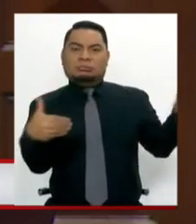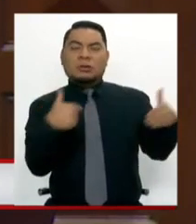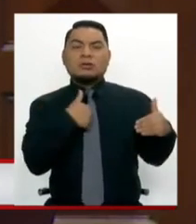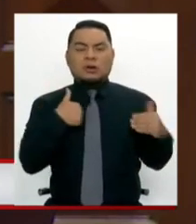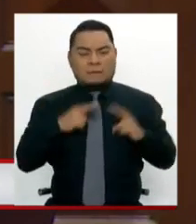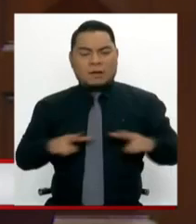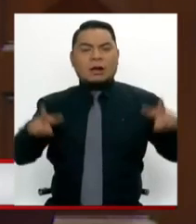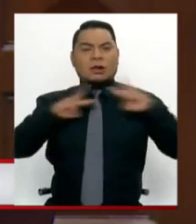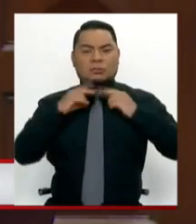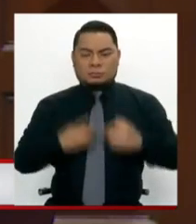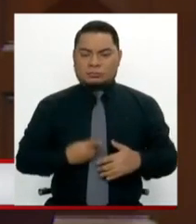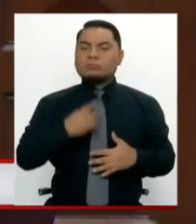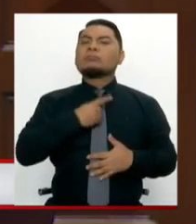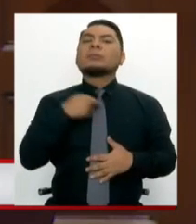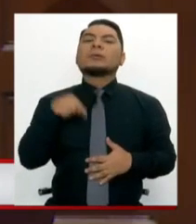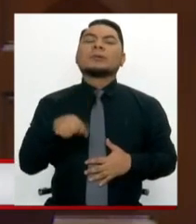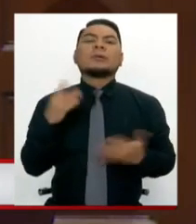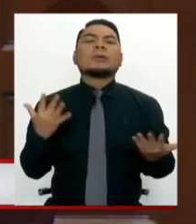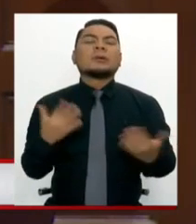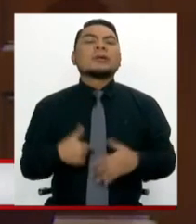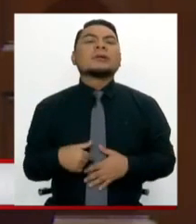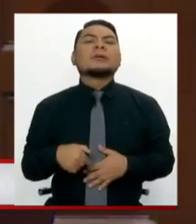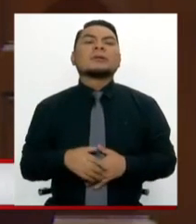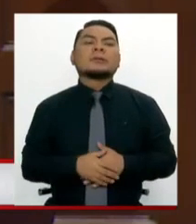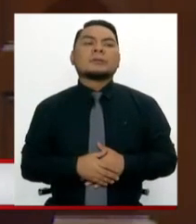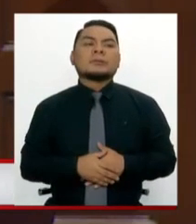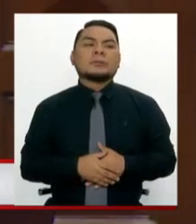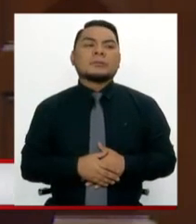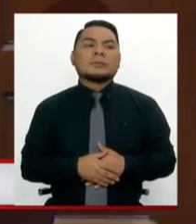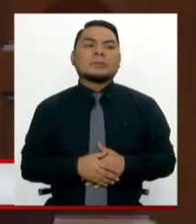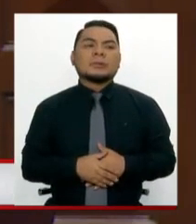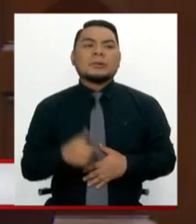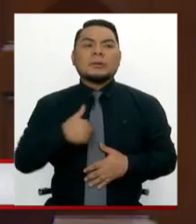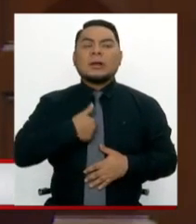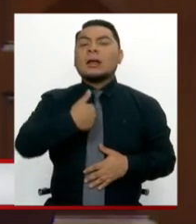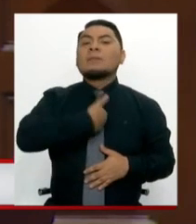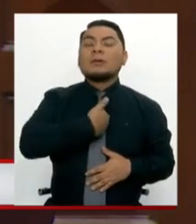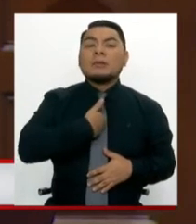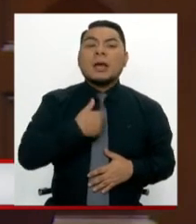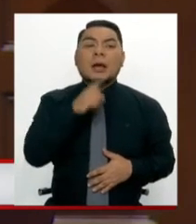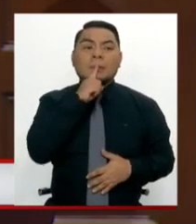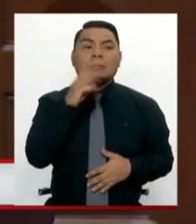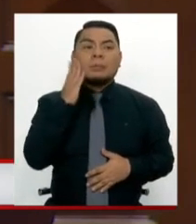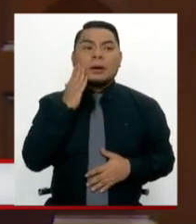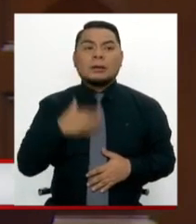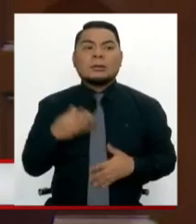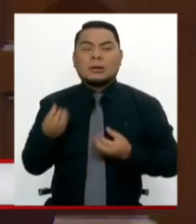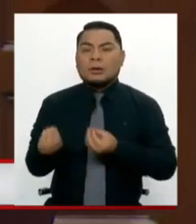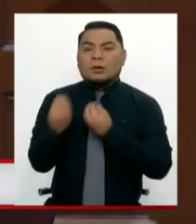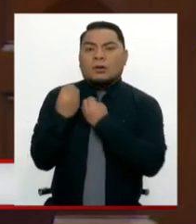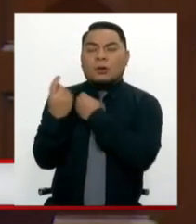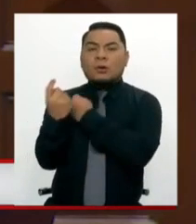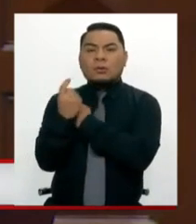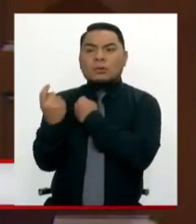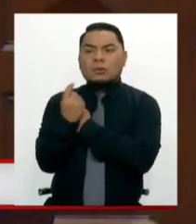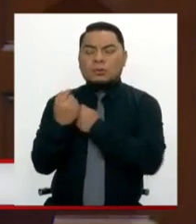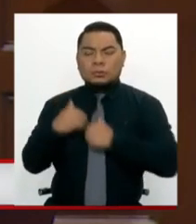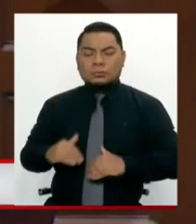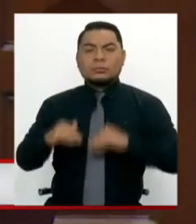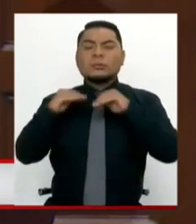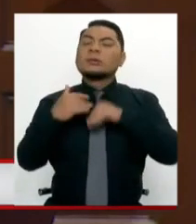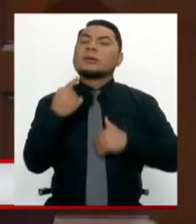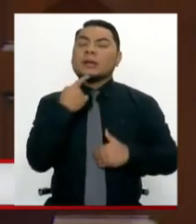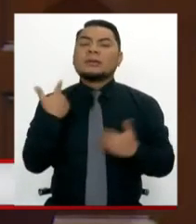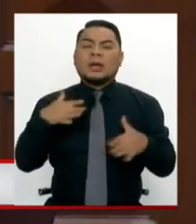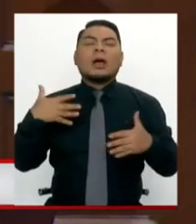dignidad, son los actos que mis propios padres me han inculcado, tal como se ha